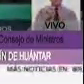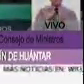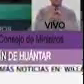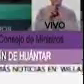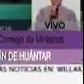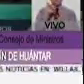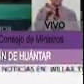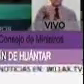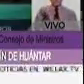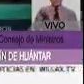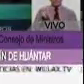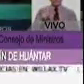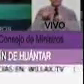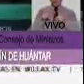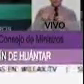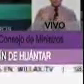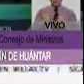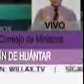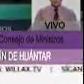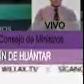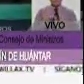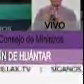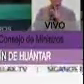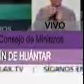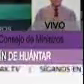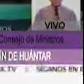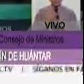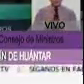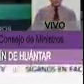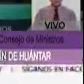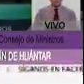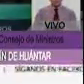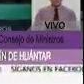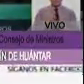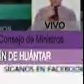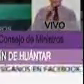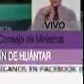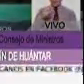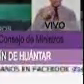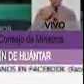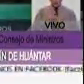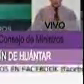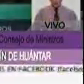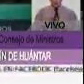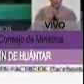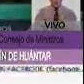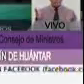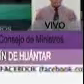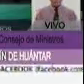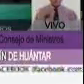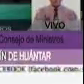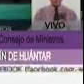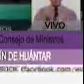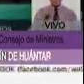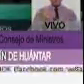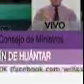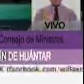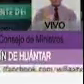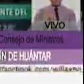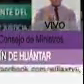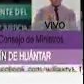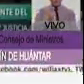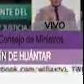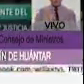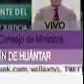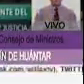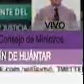Huántar, que tenía la especial circunstancia de ser un caso abierto en la jurisdicción interna,